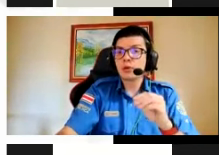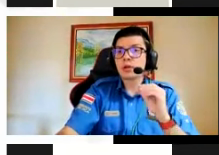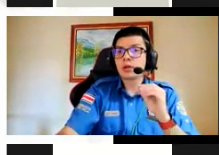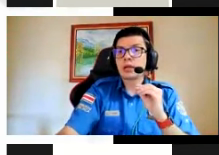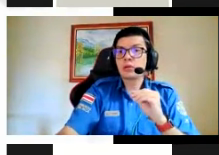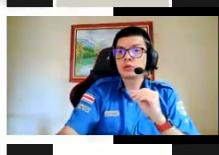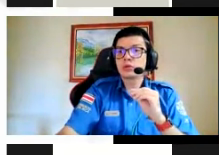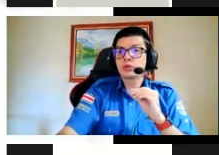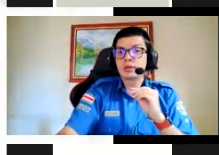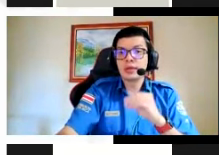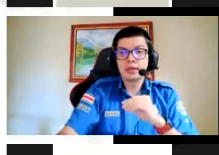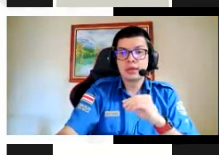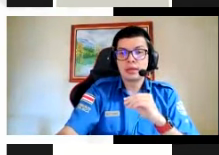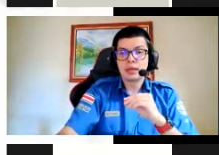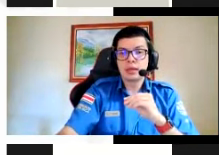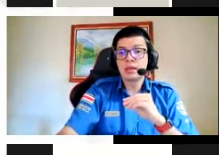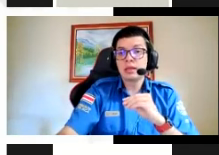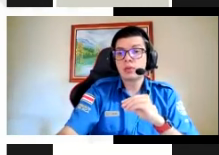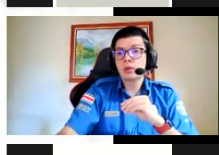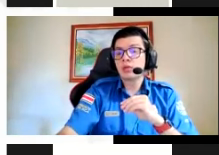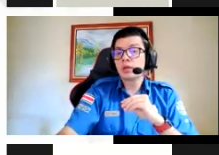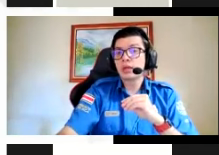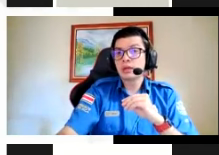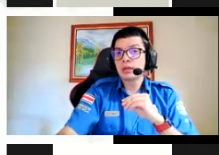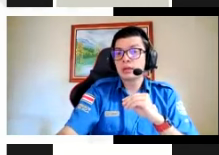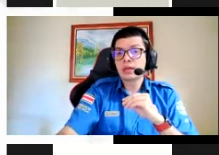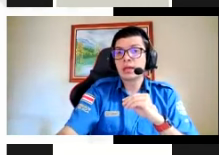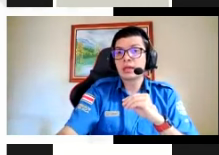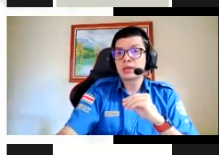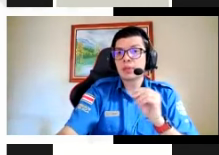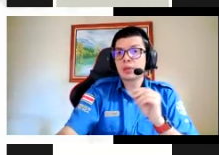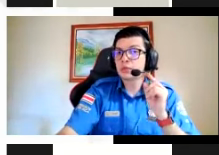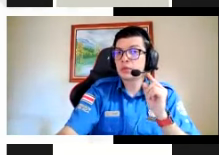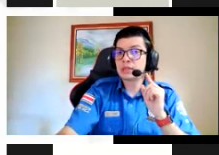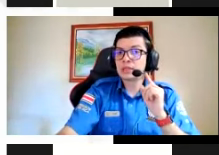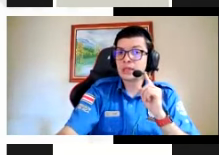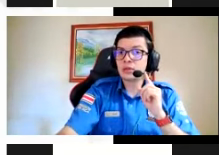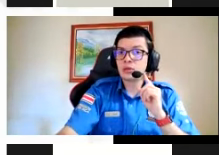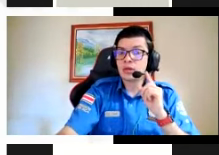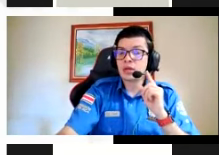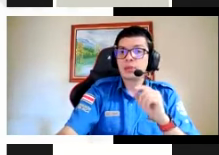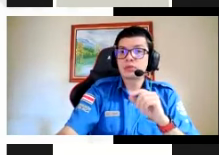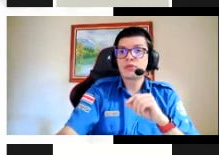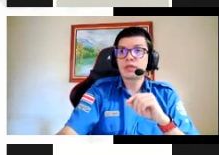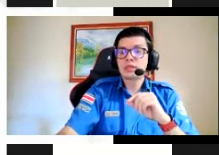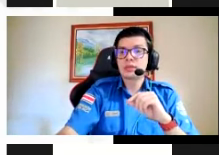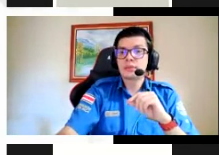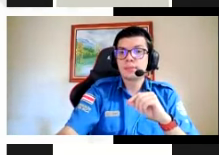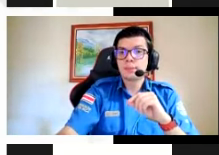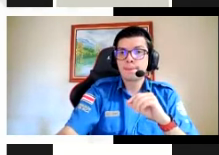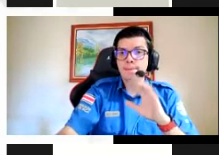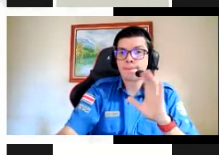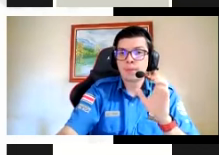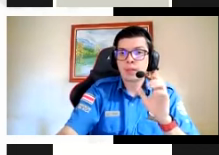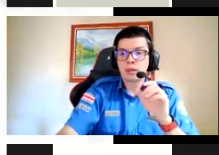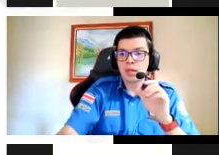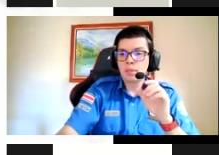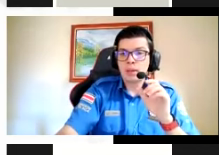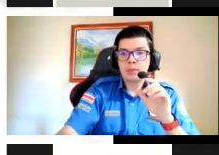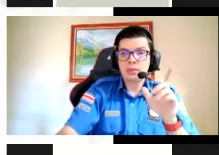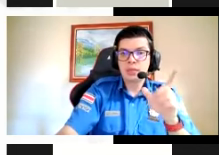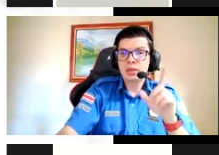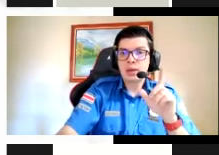por el uso inadecuado del gas LP. Explota el cilindro, la persona fallece.